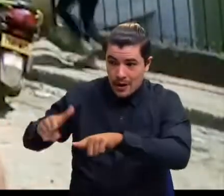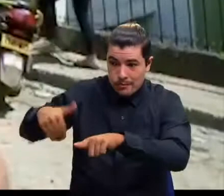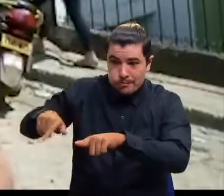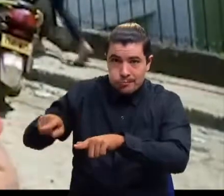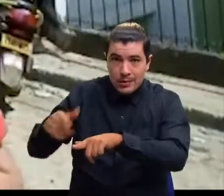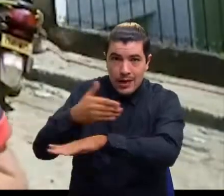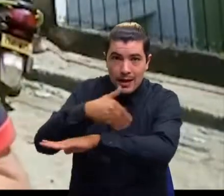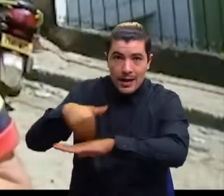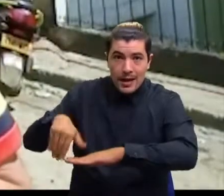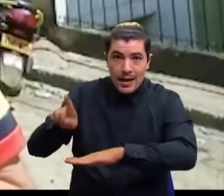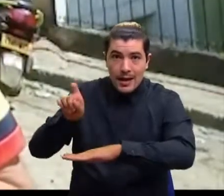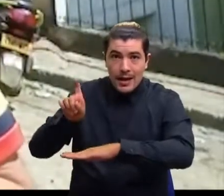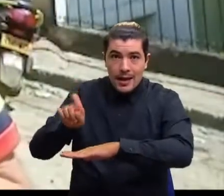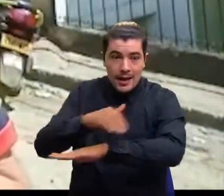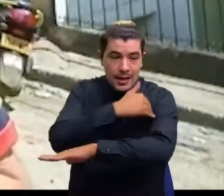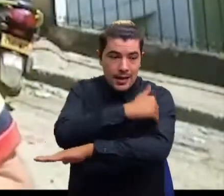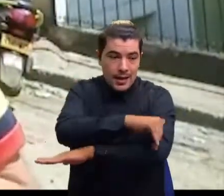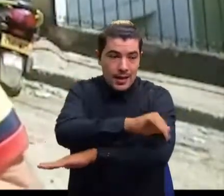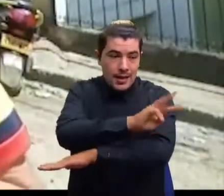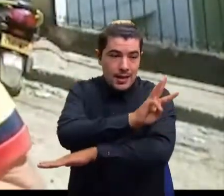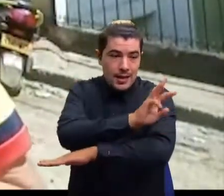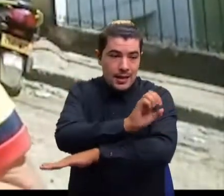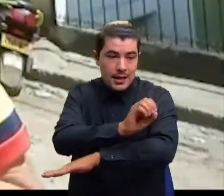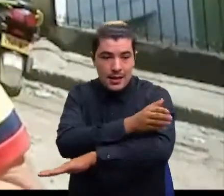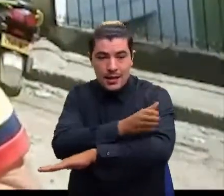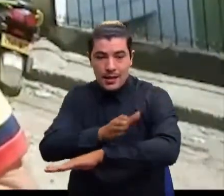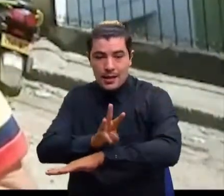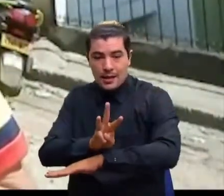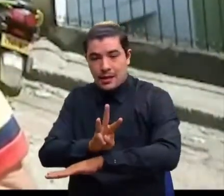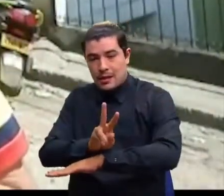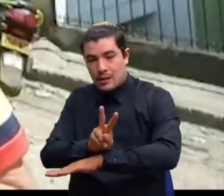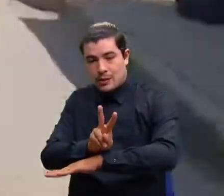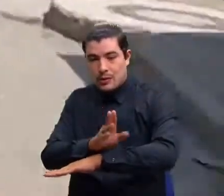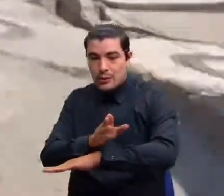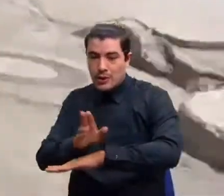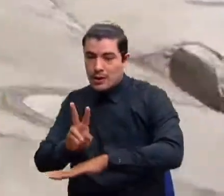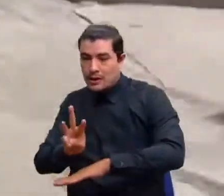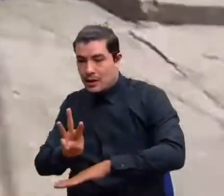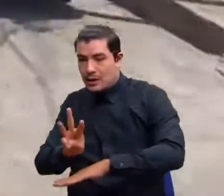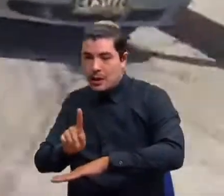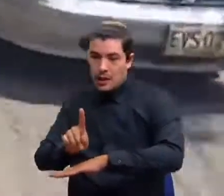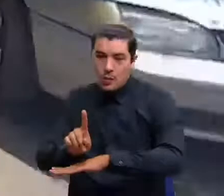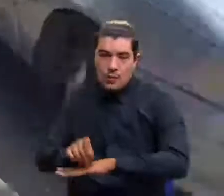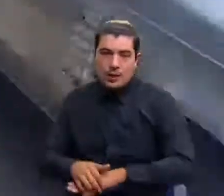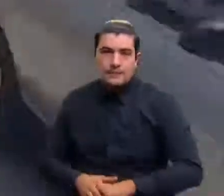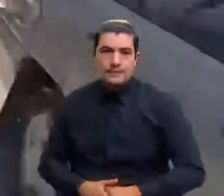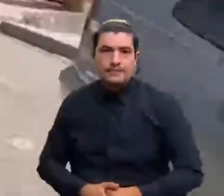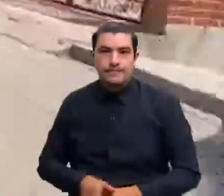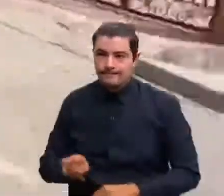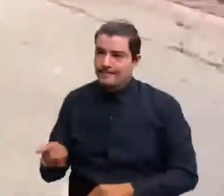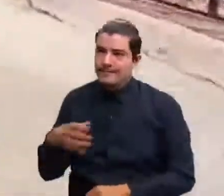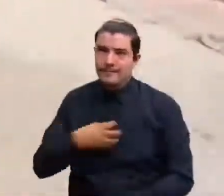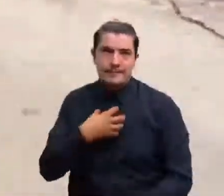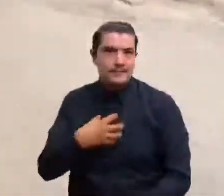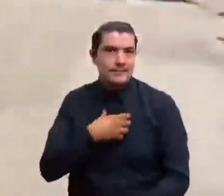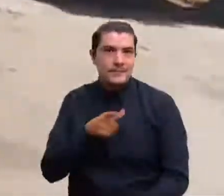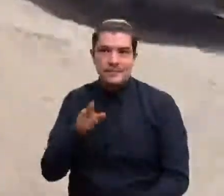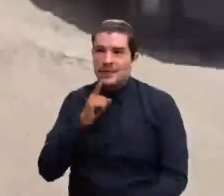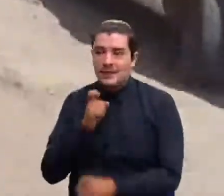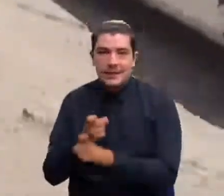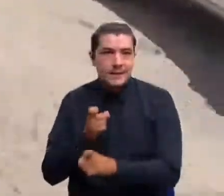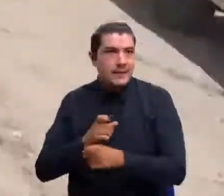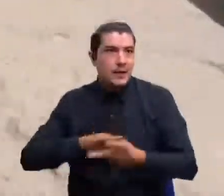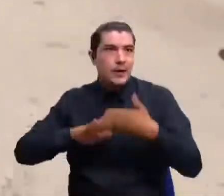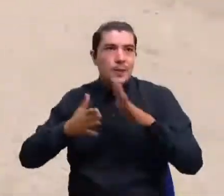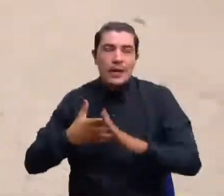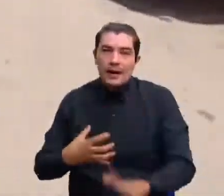carrera séptima, entre calles 30, 32, 31A, sufrimos continuamente en gran parte de la malla vial de